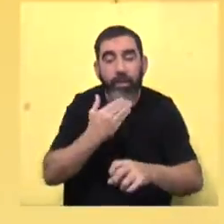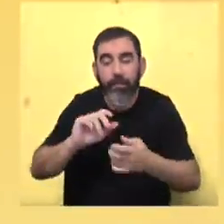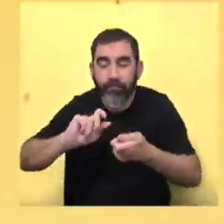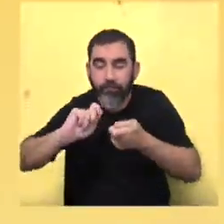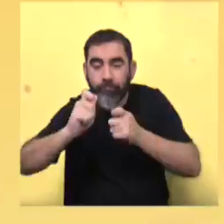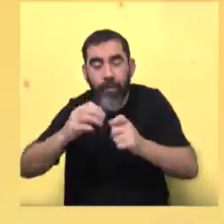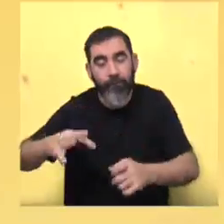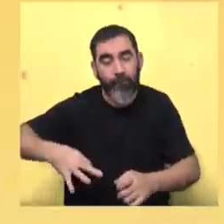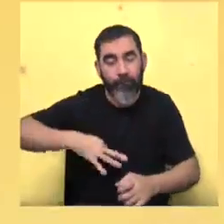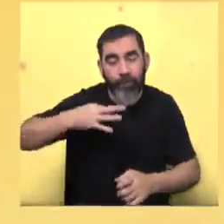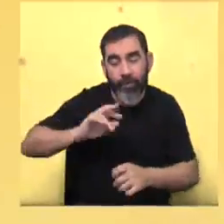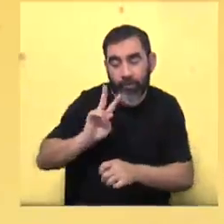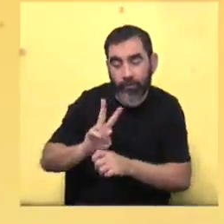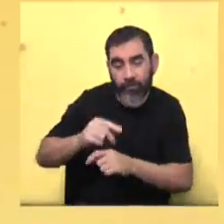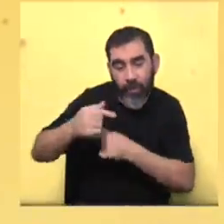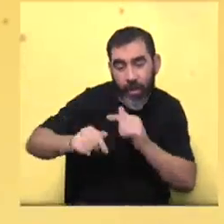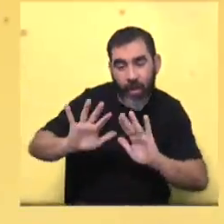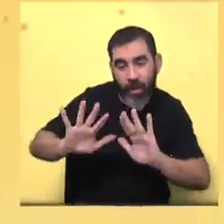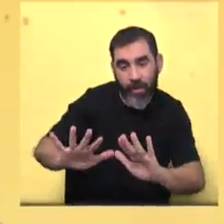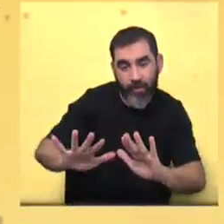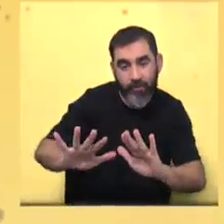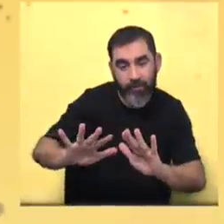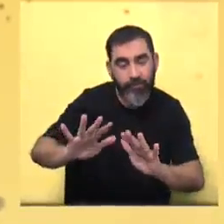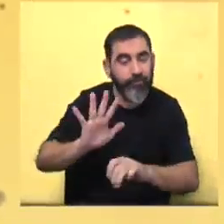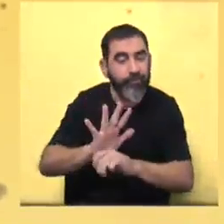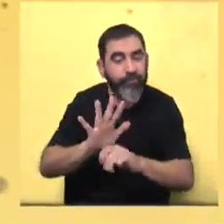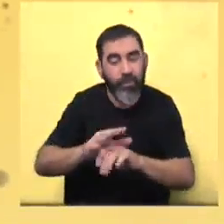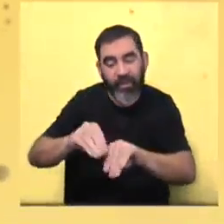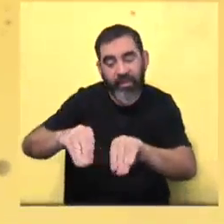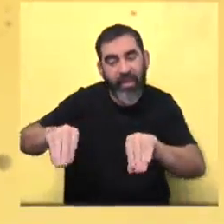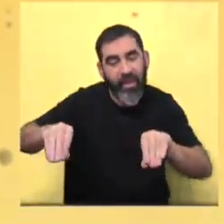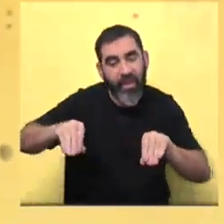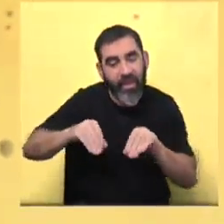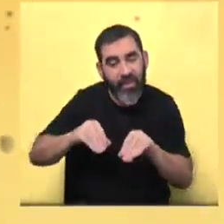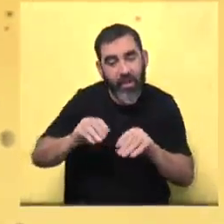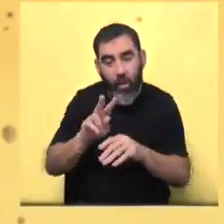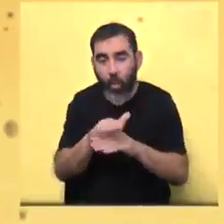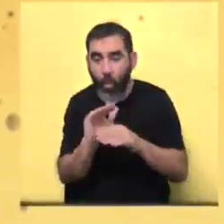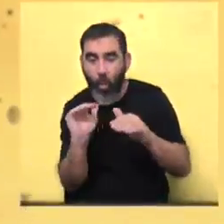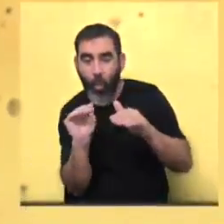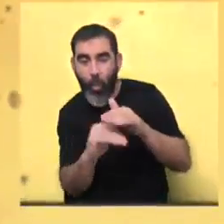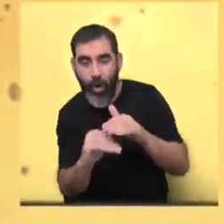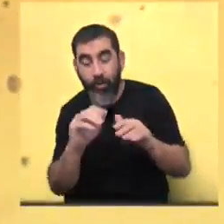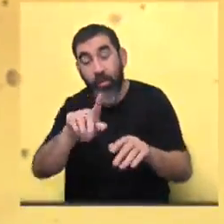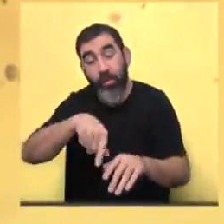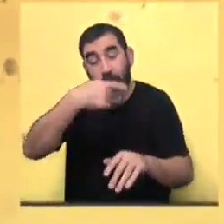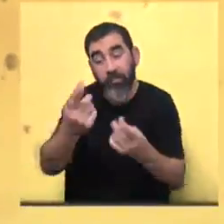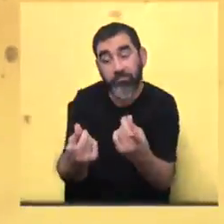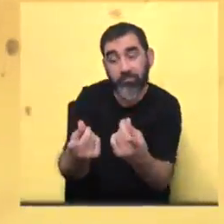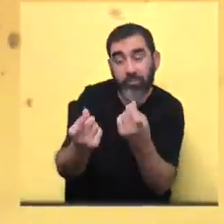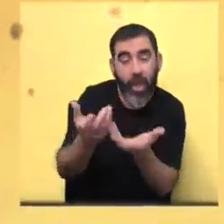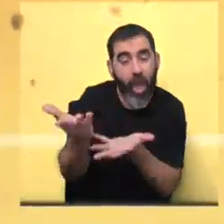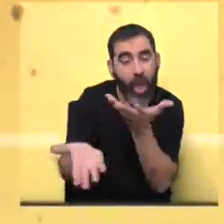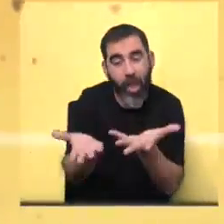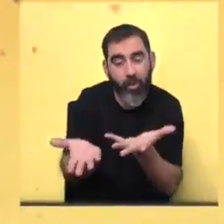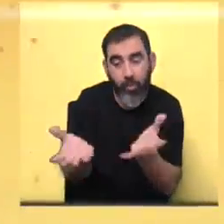podemos mantenerlo en estas condiciones, en esta turba que es como una especie de tierra y nosotros la guardamos y cuando necesitamos y cuando ellos